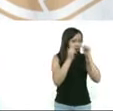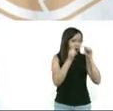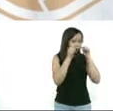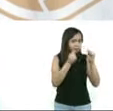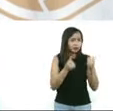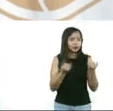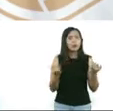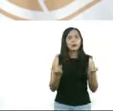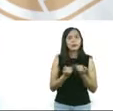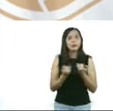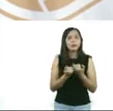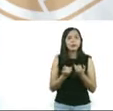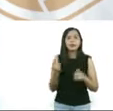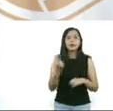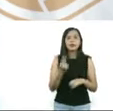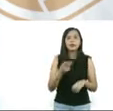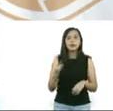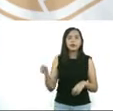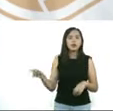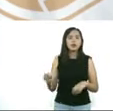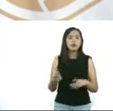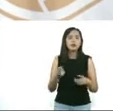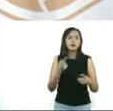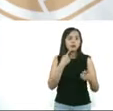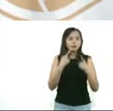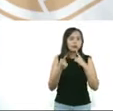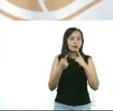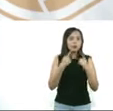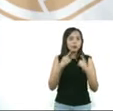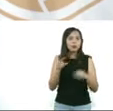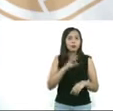se presentara en el debate del Parlamento abierto.